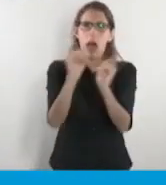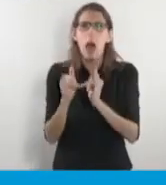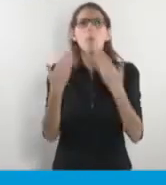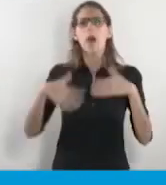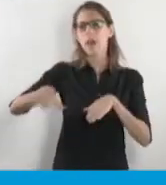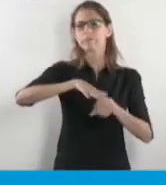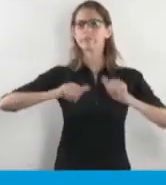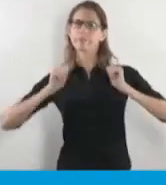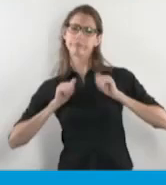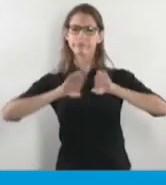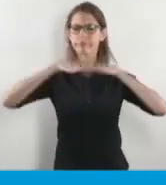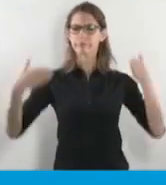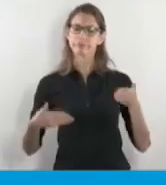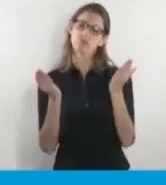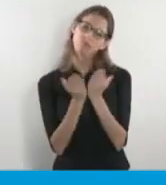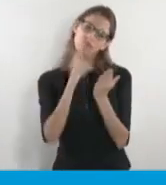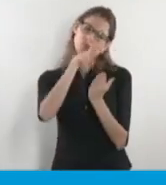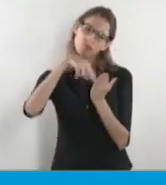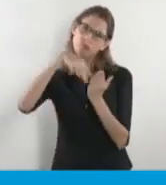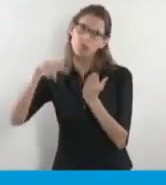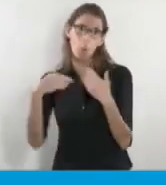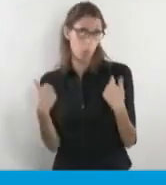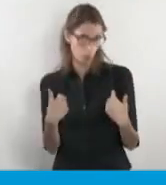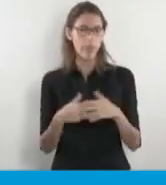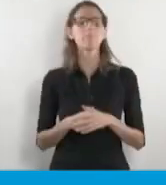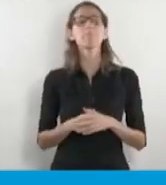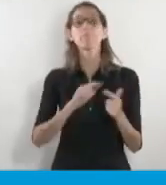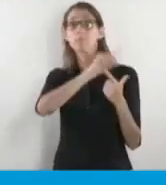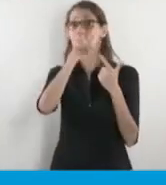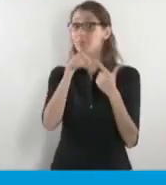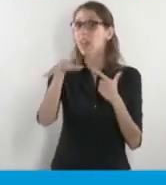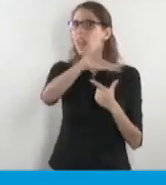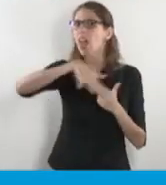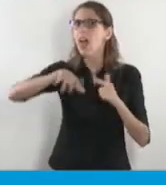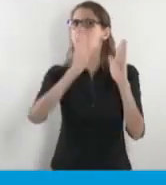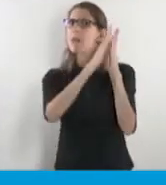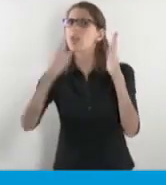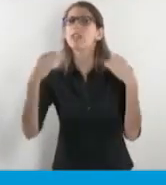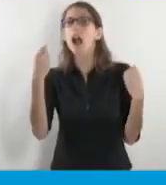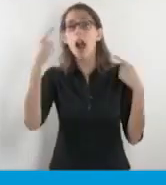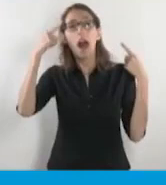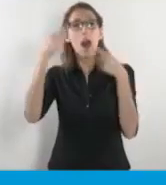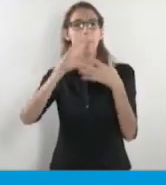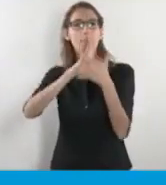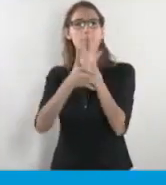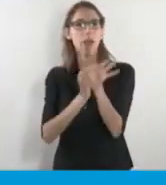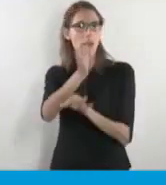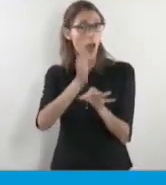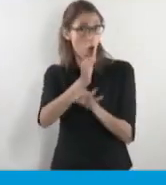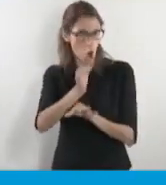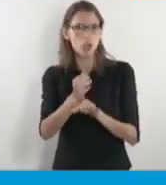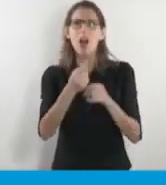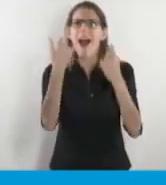para recrear después por otro lado es una biblioteca pedagógica esta tiene material y sus fondos para